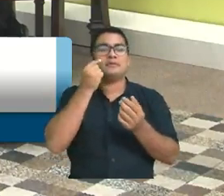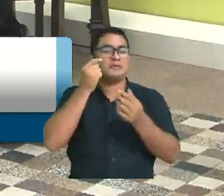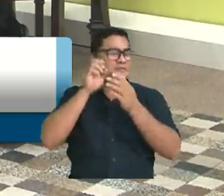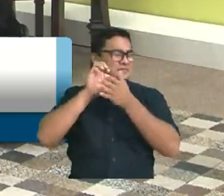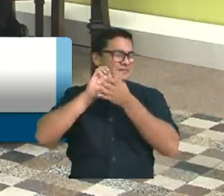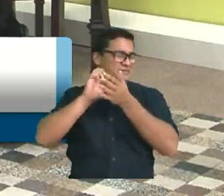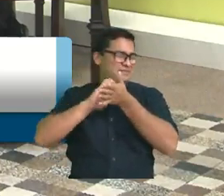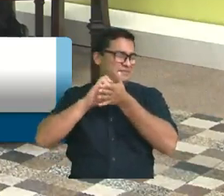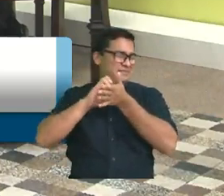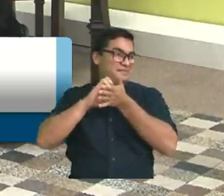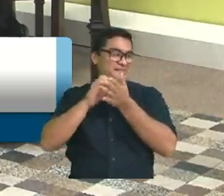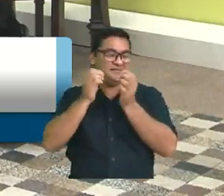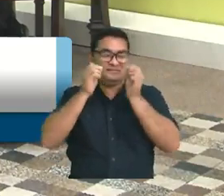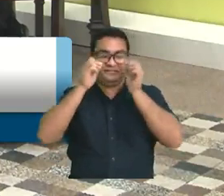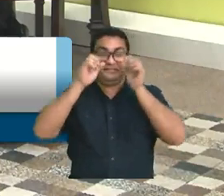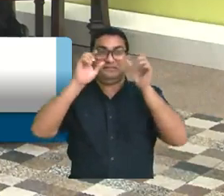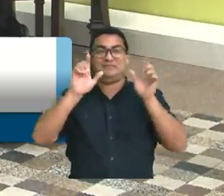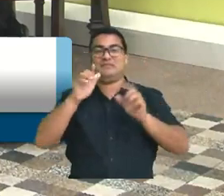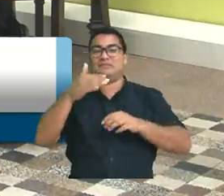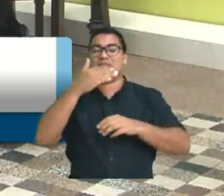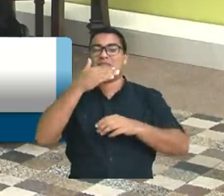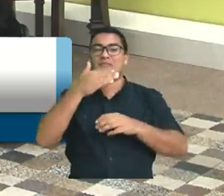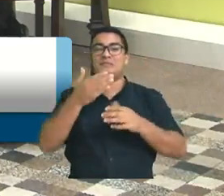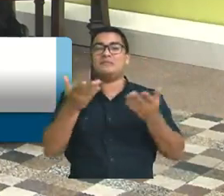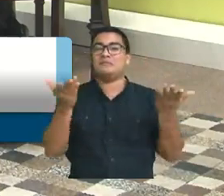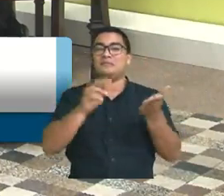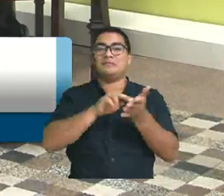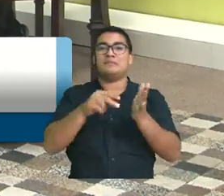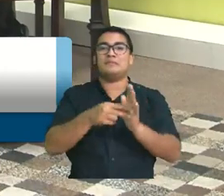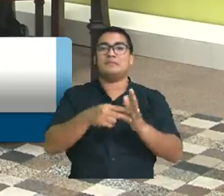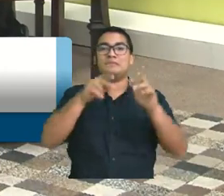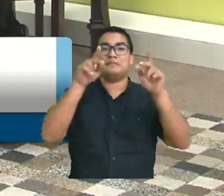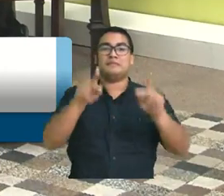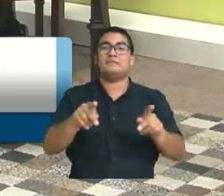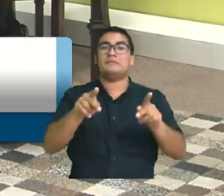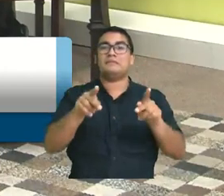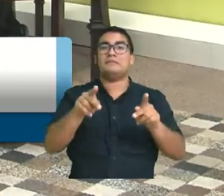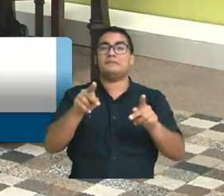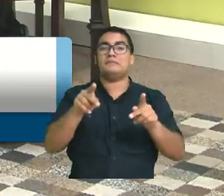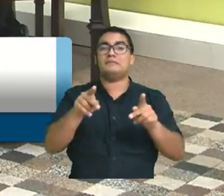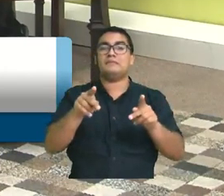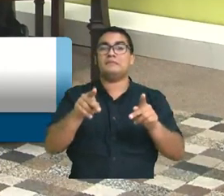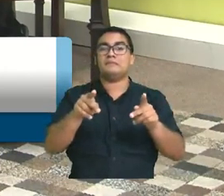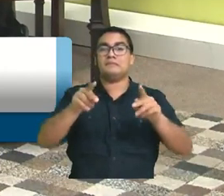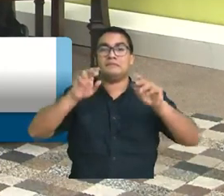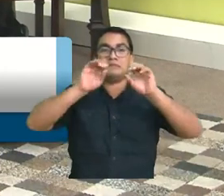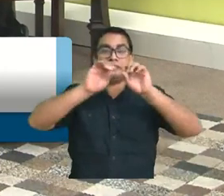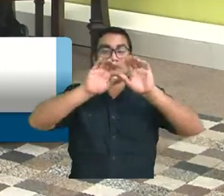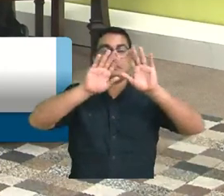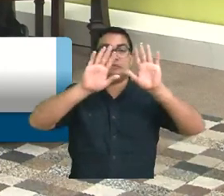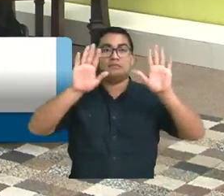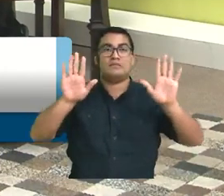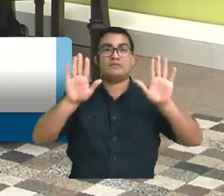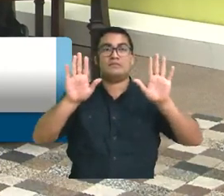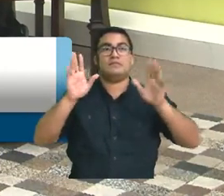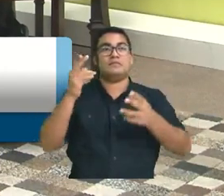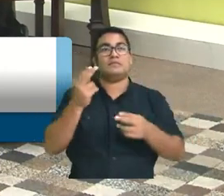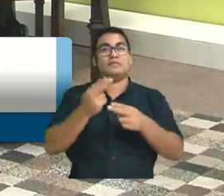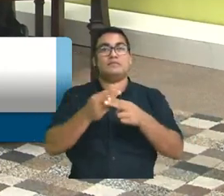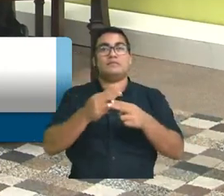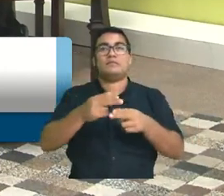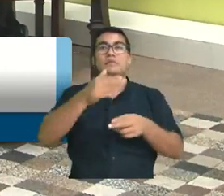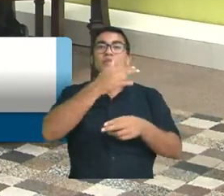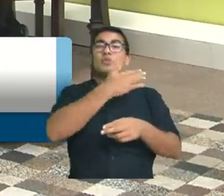que se dificulta abrir los ojos, quiere decir que esta persona que tiene el síndrome del ojo seco en la mañana tiene mucha, lo que llamamos,